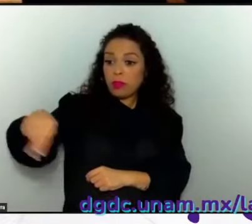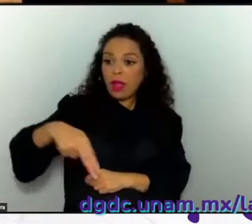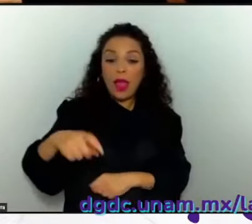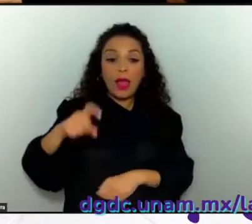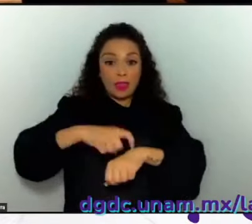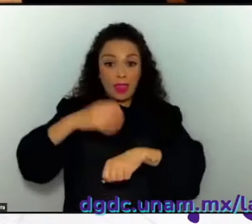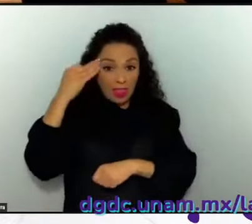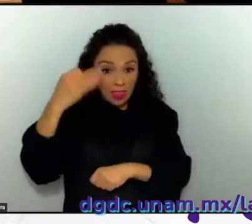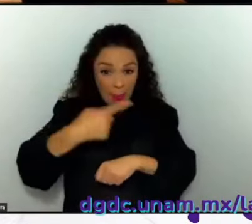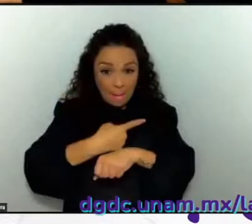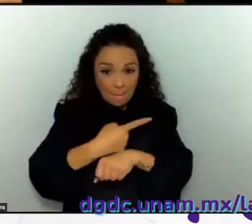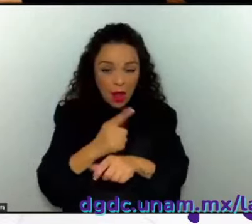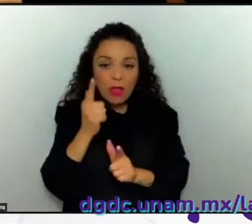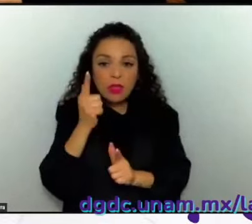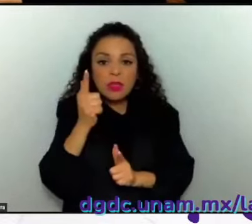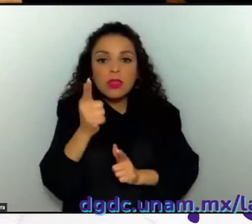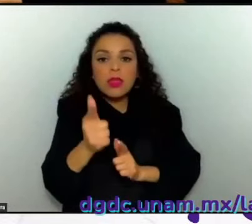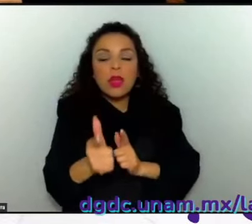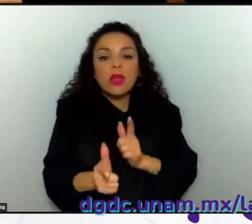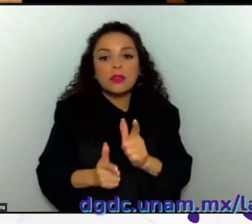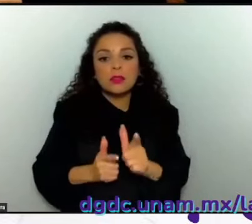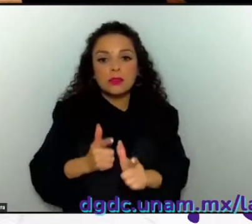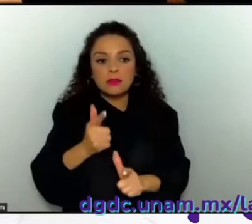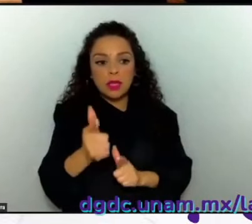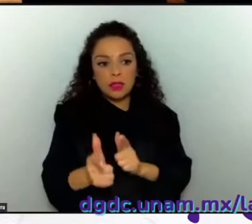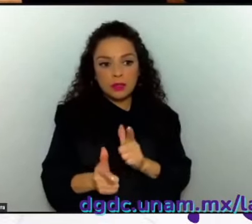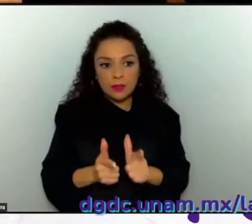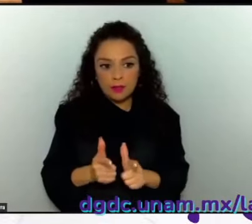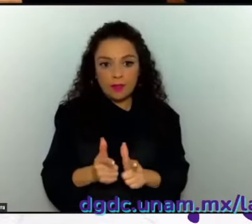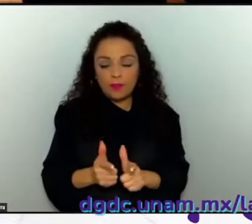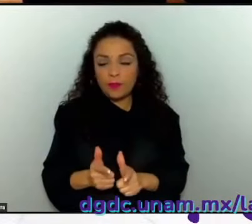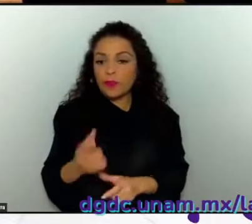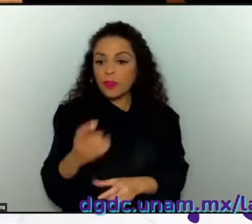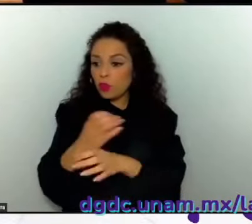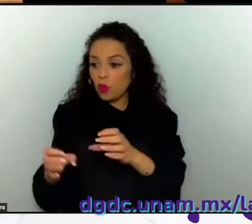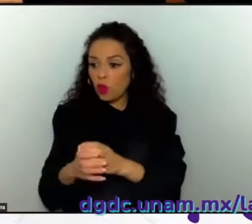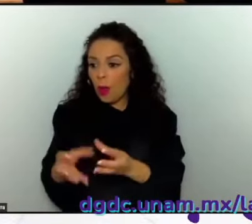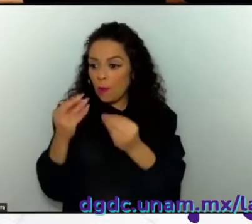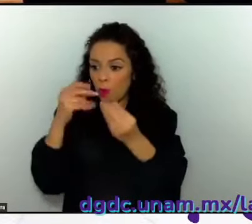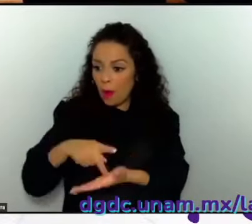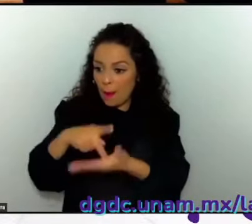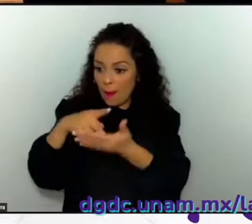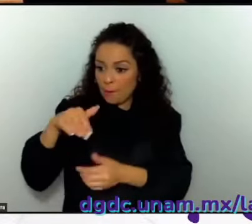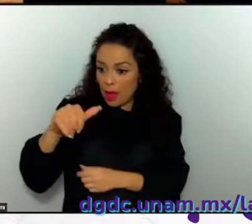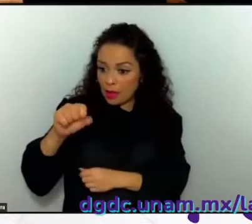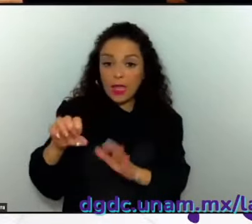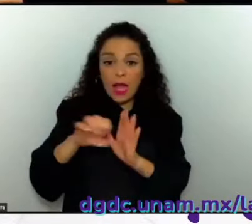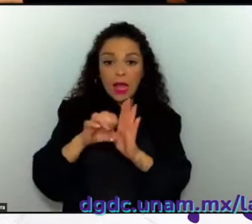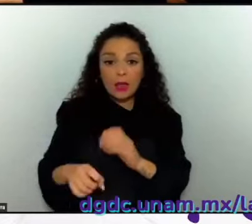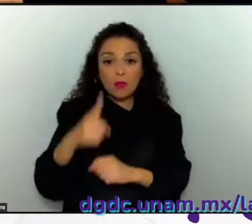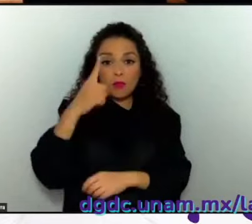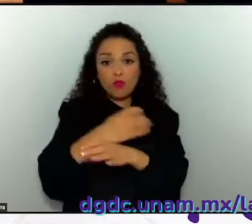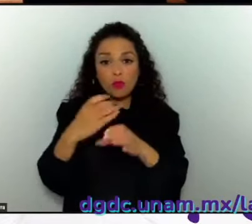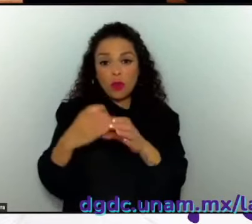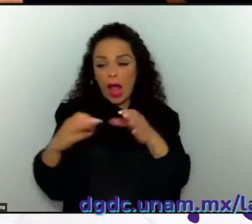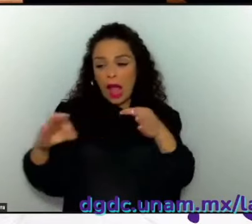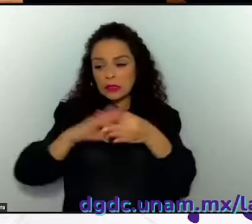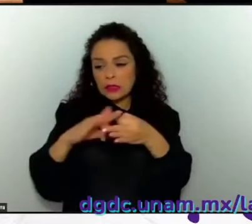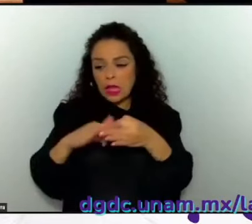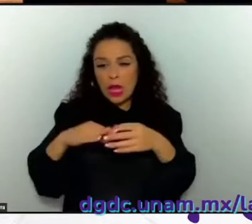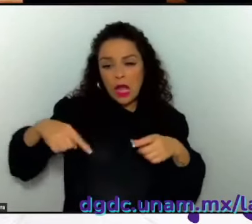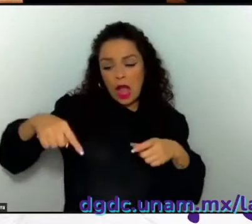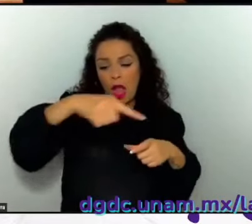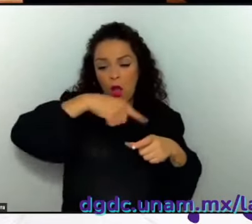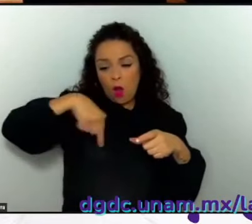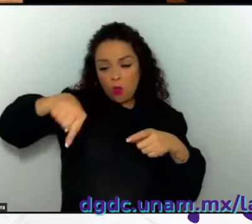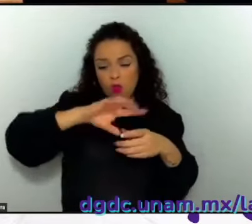despacio. Fluye más despacio cerca de un objeto con mucha masa. De hecho, es muy cerca de un agujero negro, fluye muy despacio. Podrías tú quedarte dándole